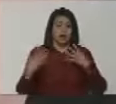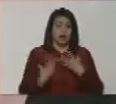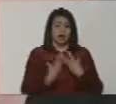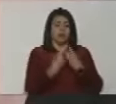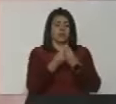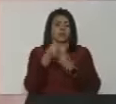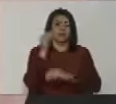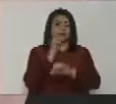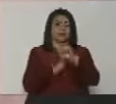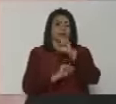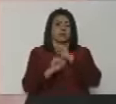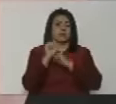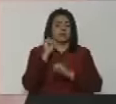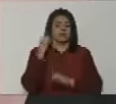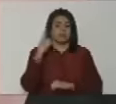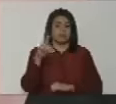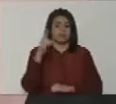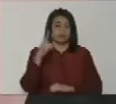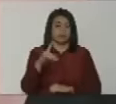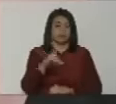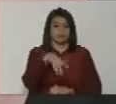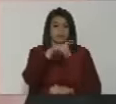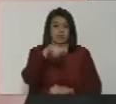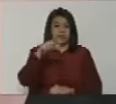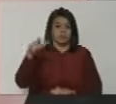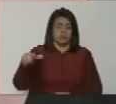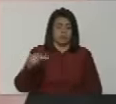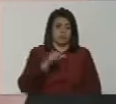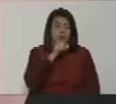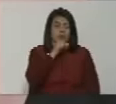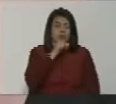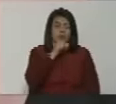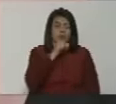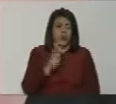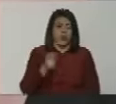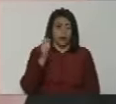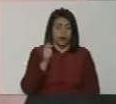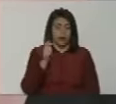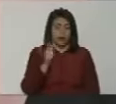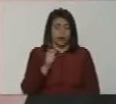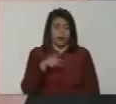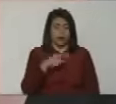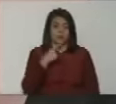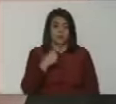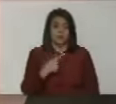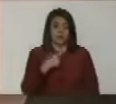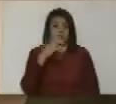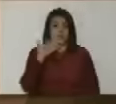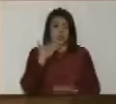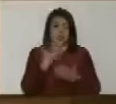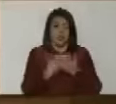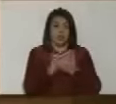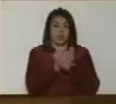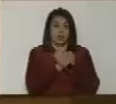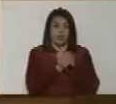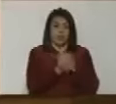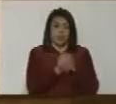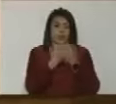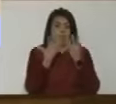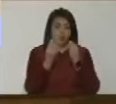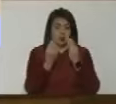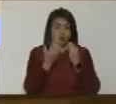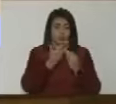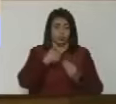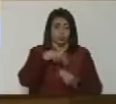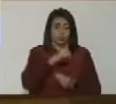acompañar y defender los derechos de las personas adultas mayores. Gracias por tanto amor a